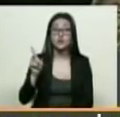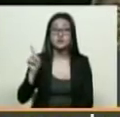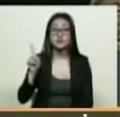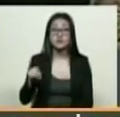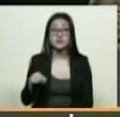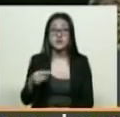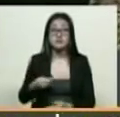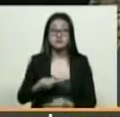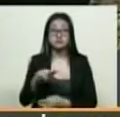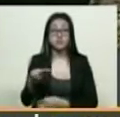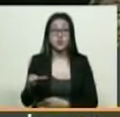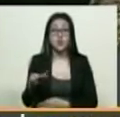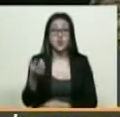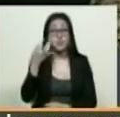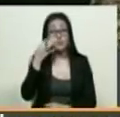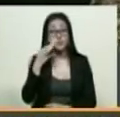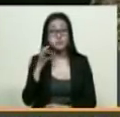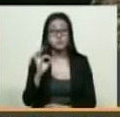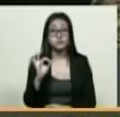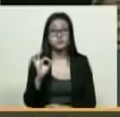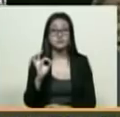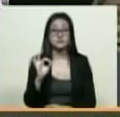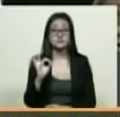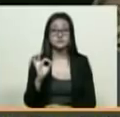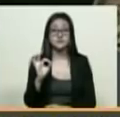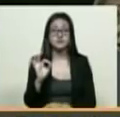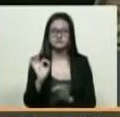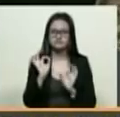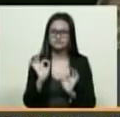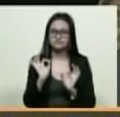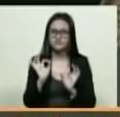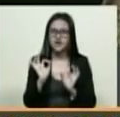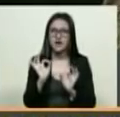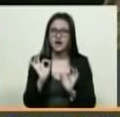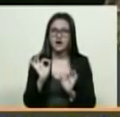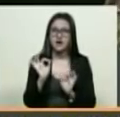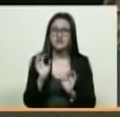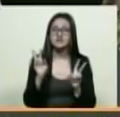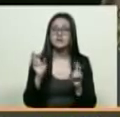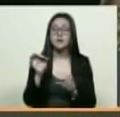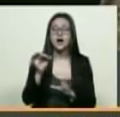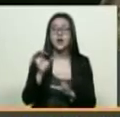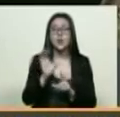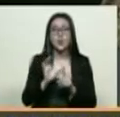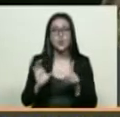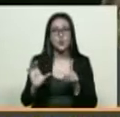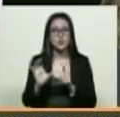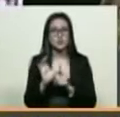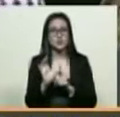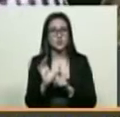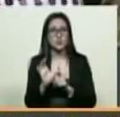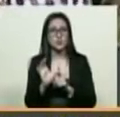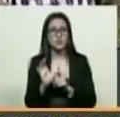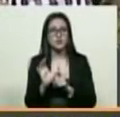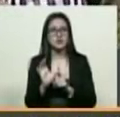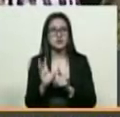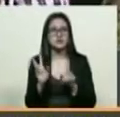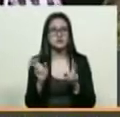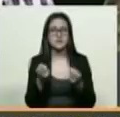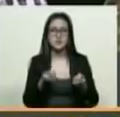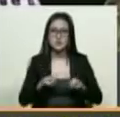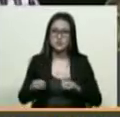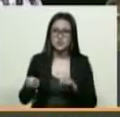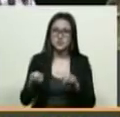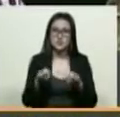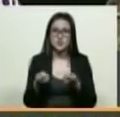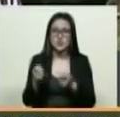haber una moneda, una criptomoneda específica para el campo de la cultura, para la dinámica económica que hay